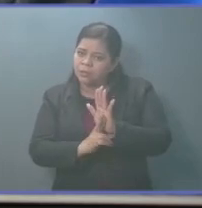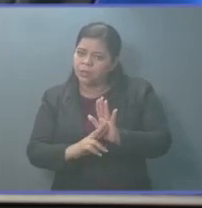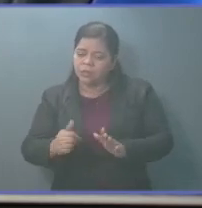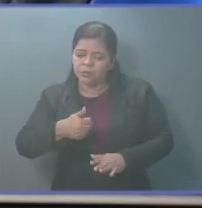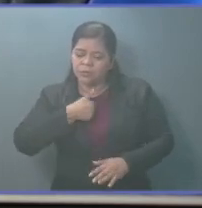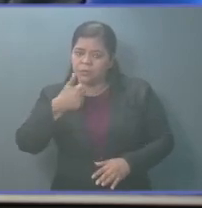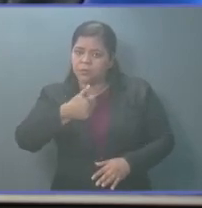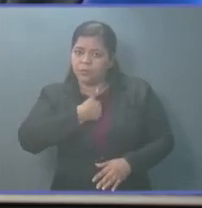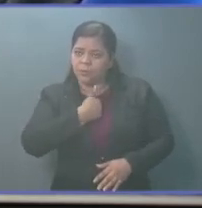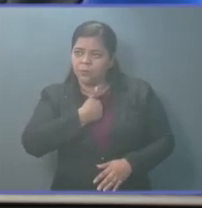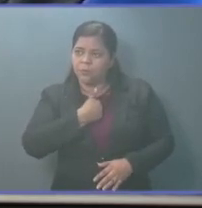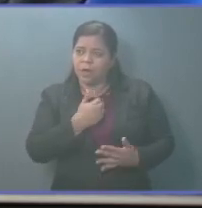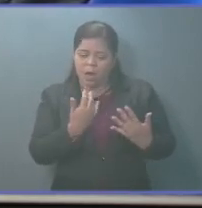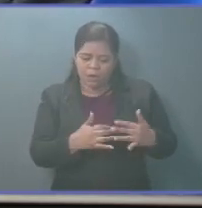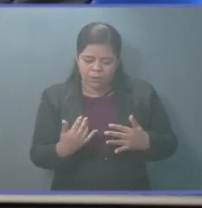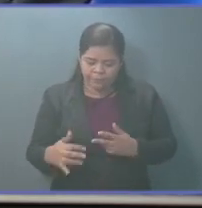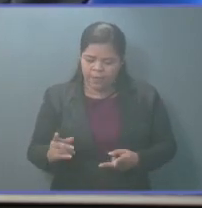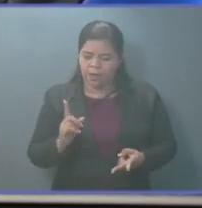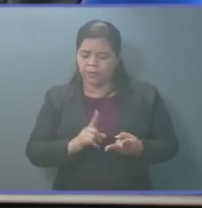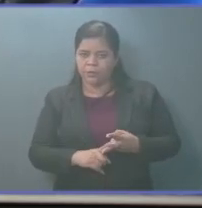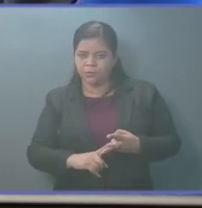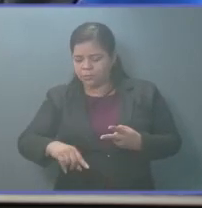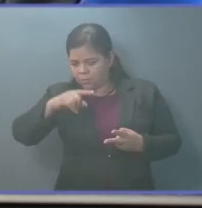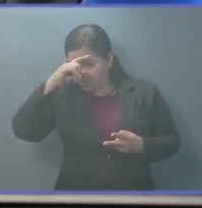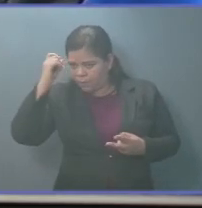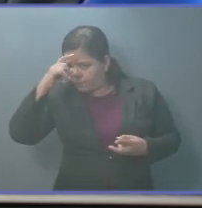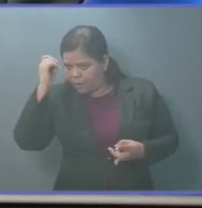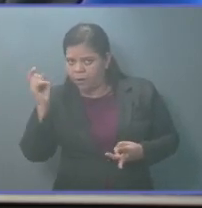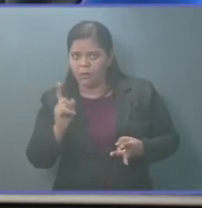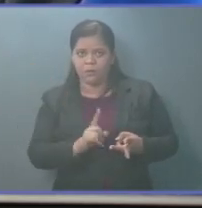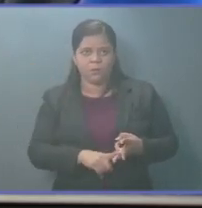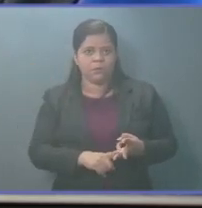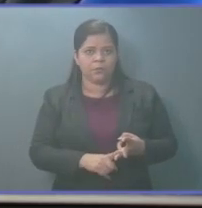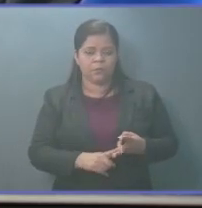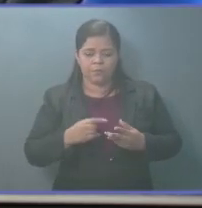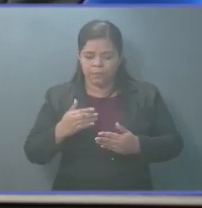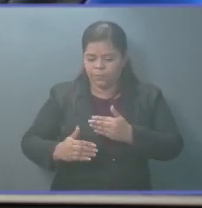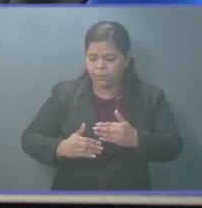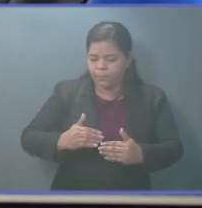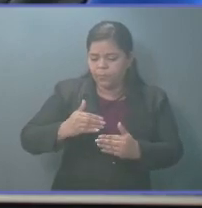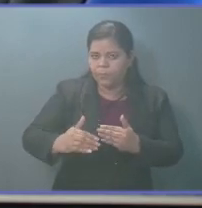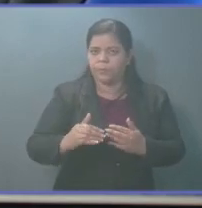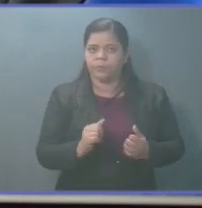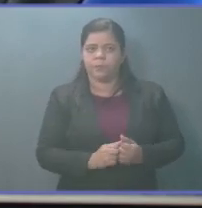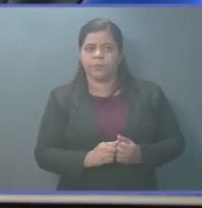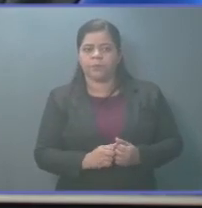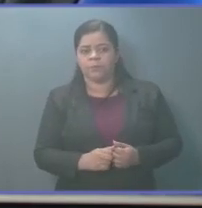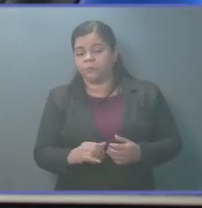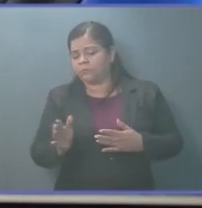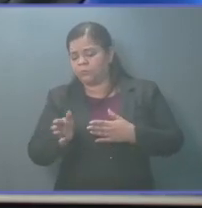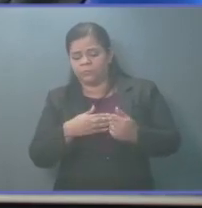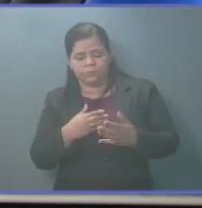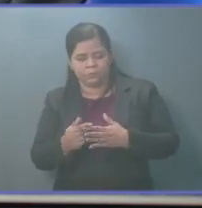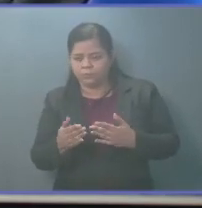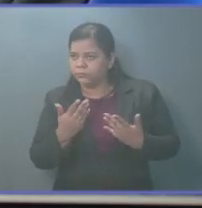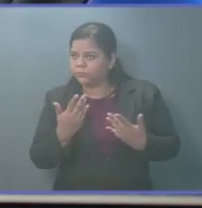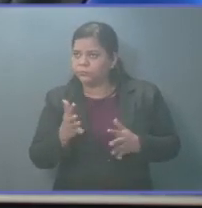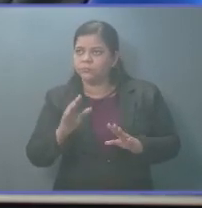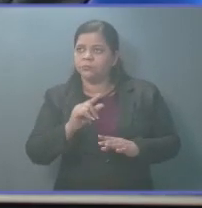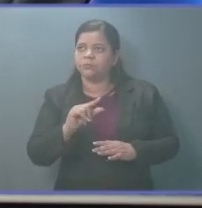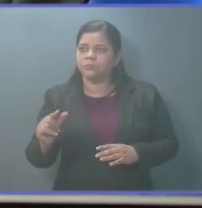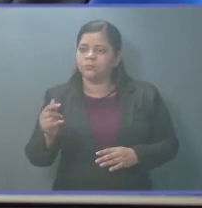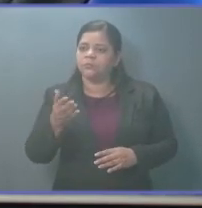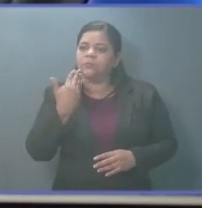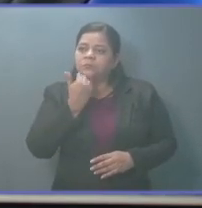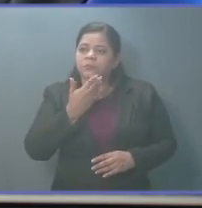propios de las actividades, operaciones, procedimientos o como se le llame, de lo que ocurrió